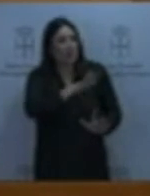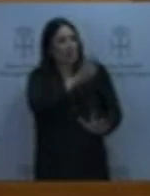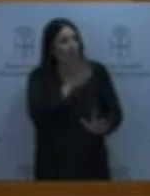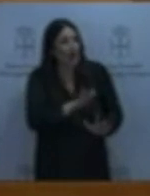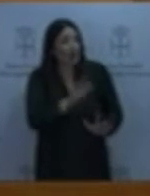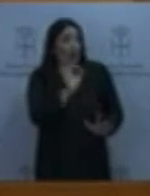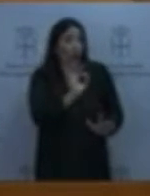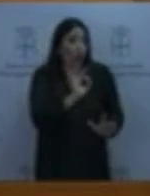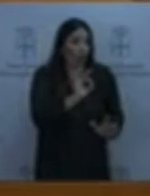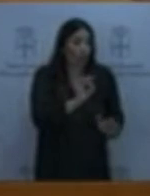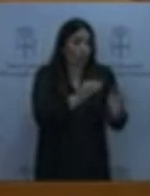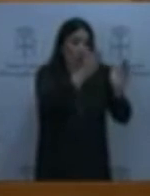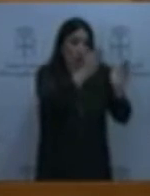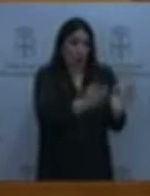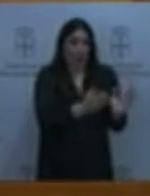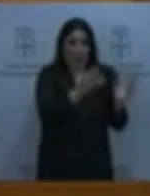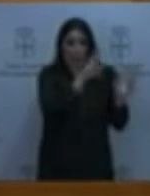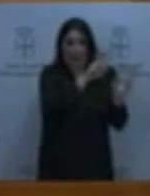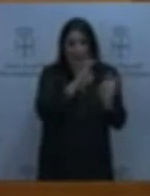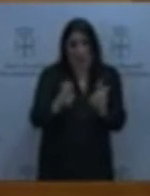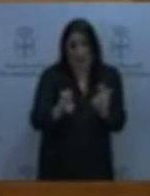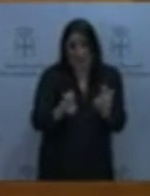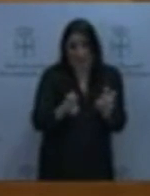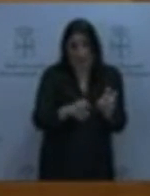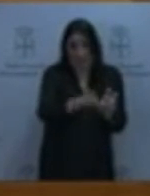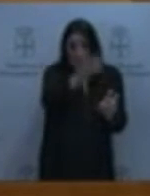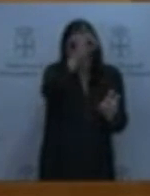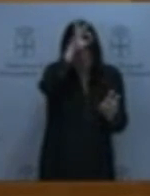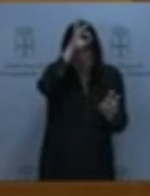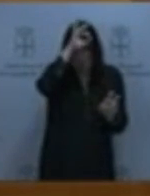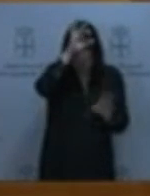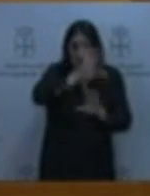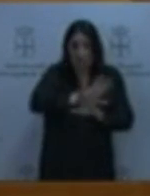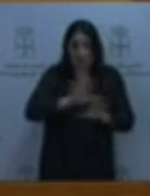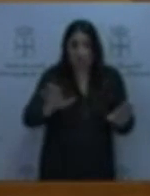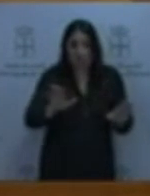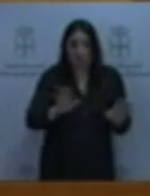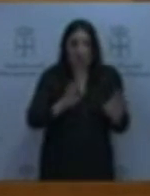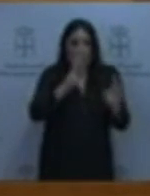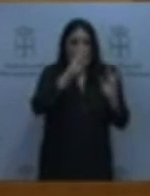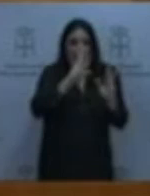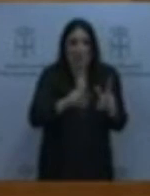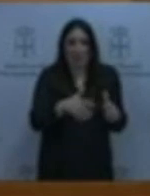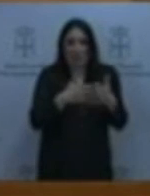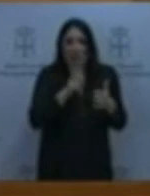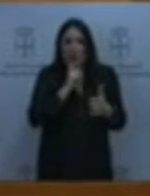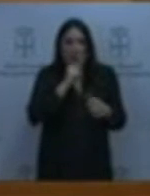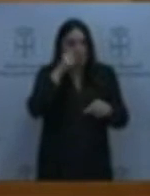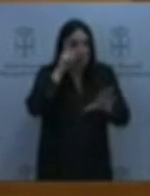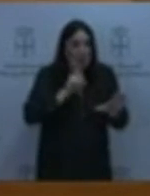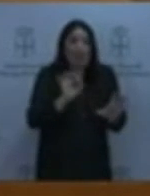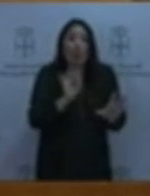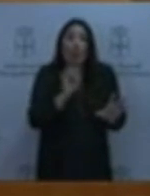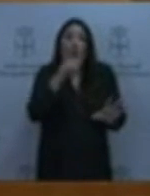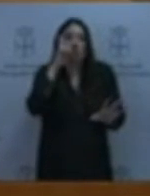una ignorancia supina y no conocer exactamente cómo funciona la Administración, o yo no sé si es que a usted le avaló